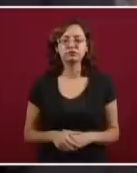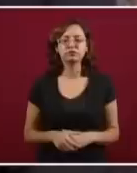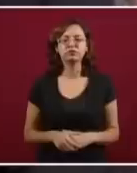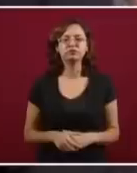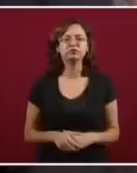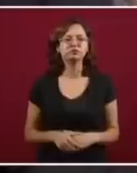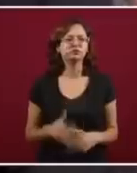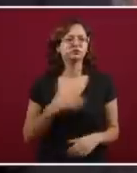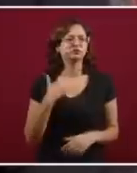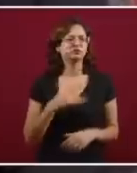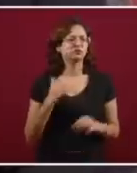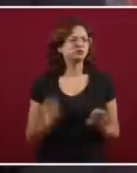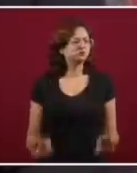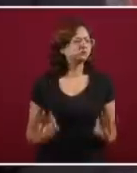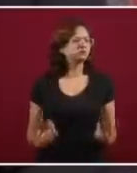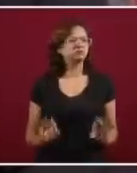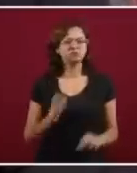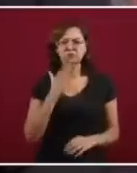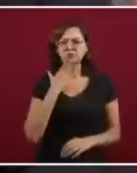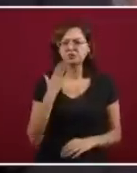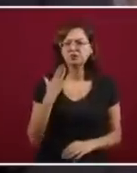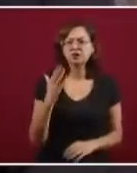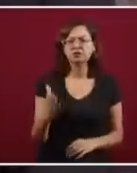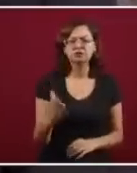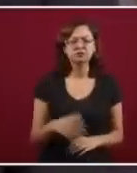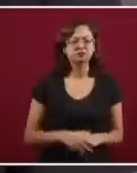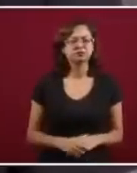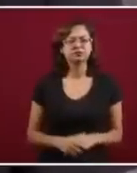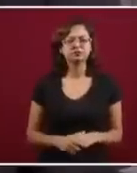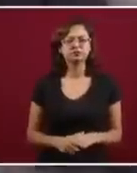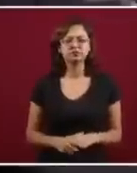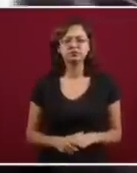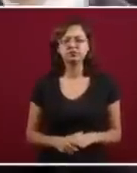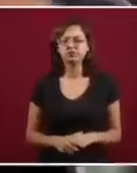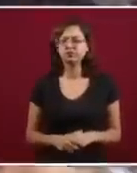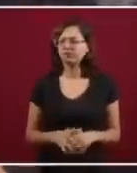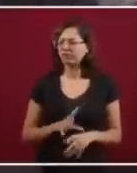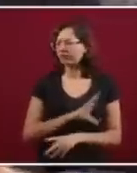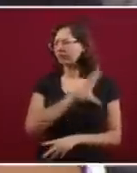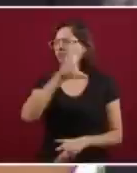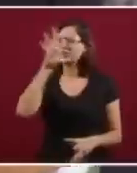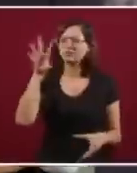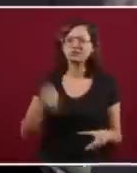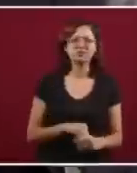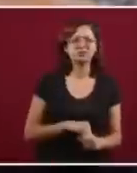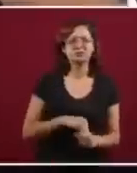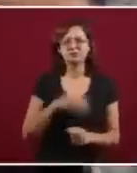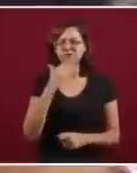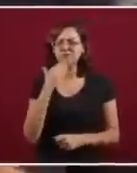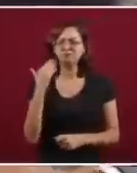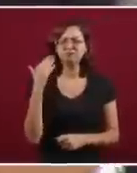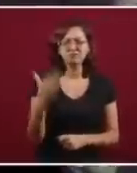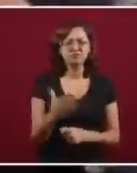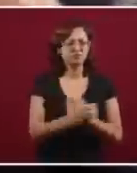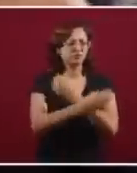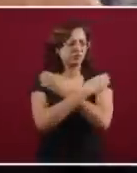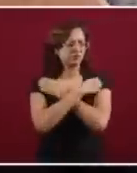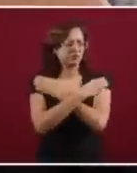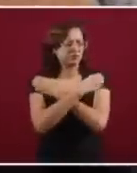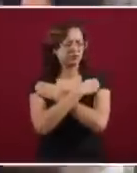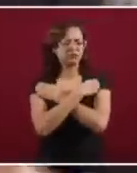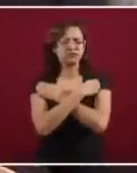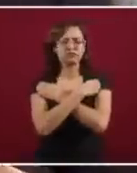estar bien eso es bienestar con todo lo que implica la educación